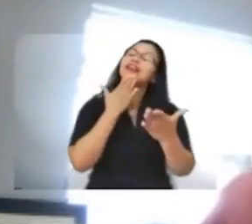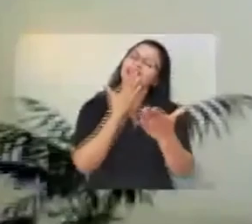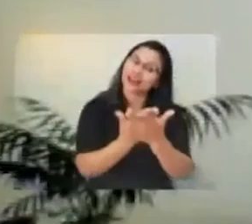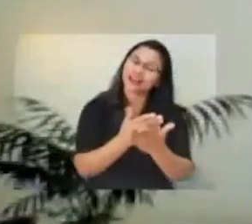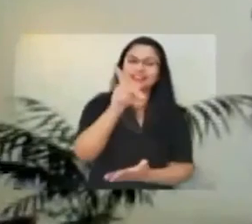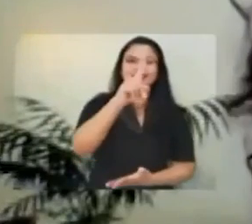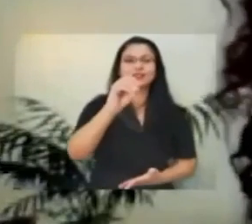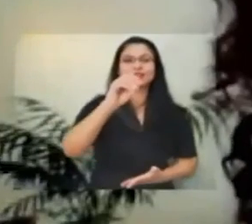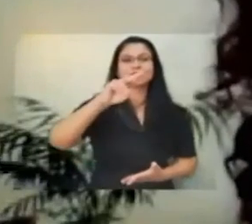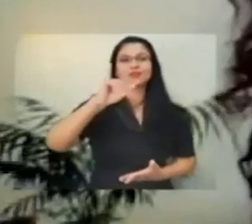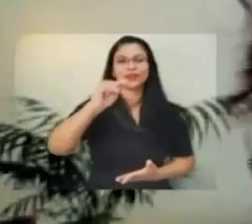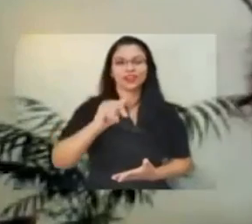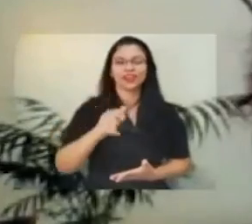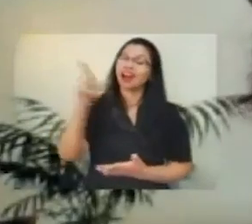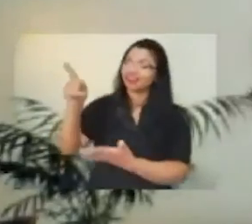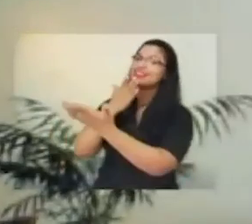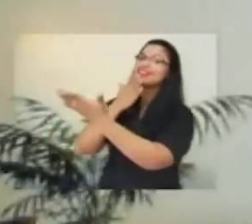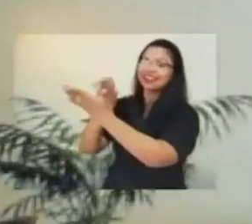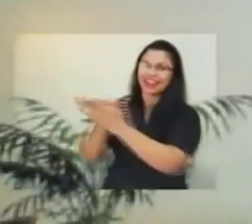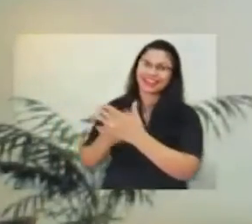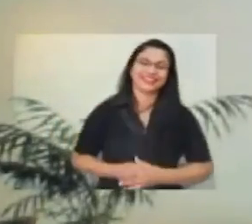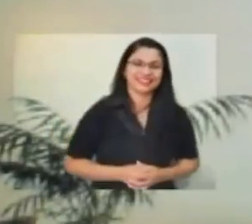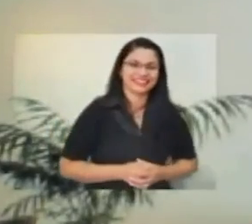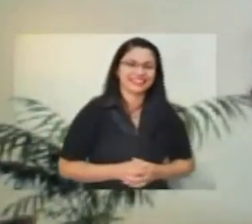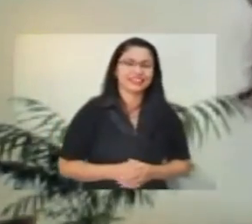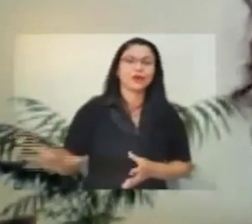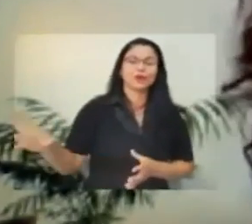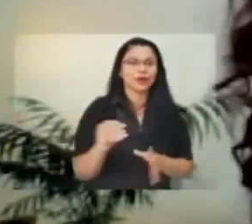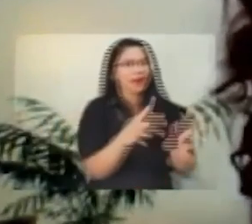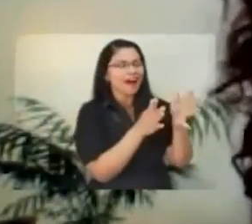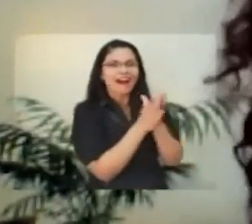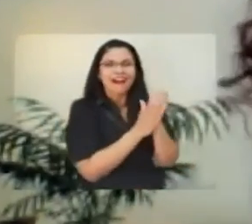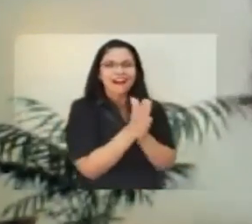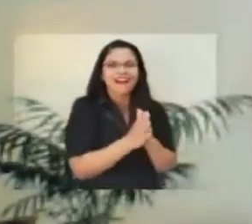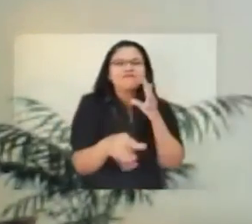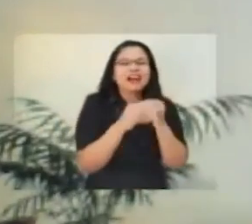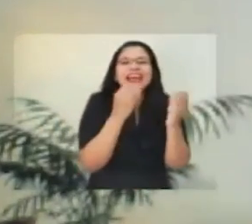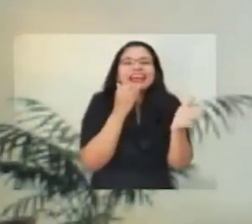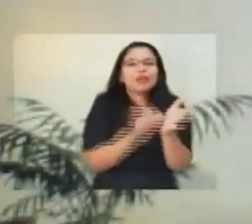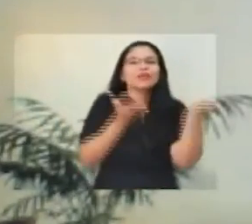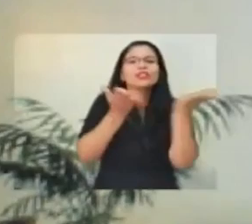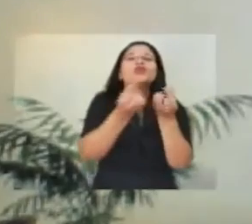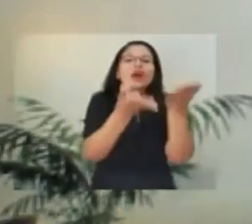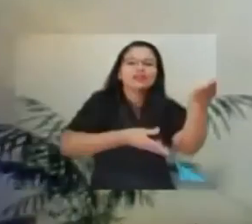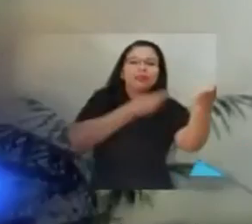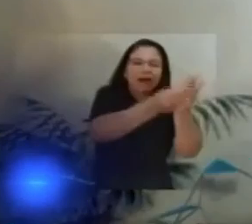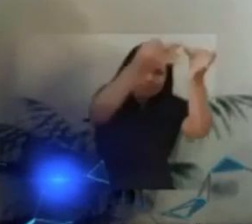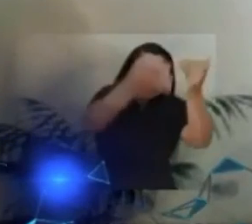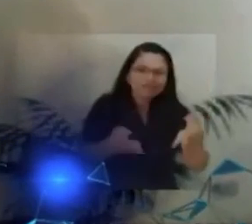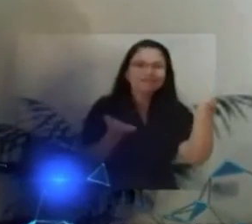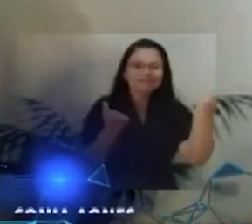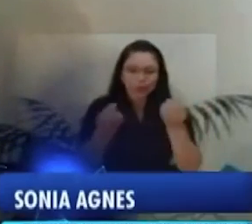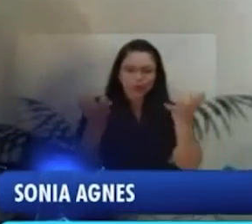Buenísimo, Fernando, muchas gracias. Todavía nos quedamos todos intrigados cuánto saldría el servicio. Sabemos que saldría